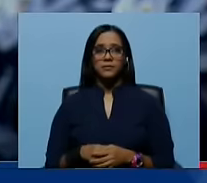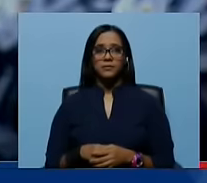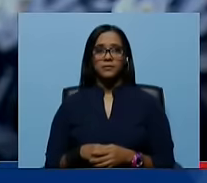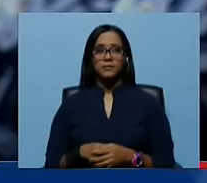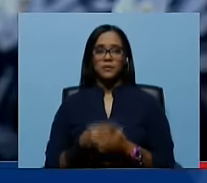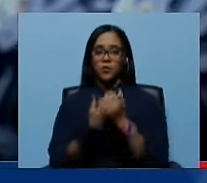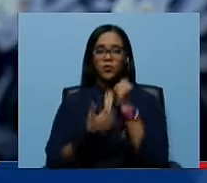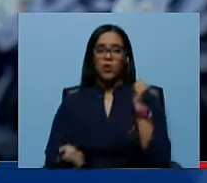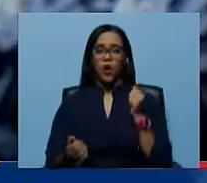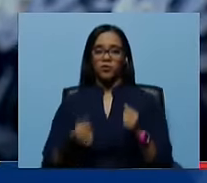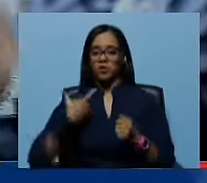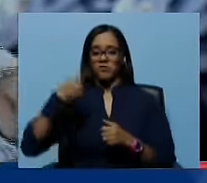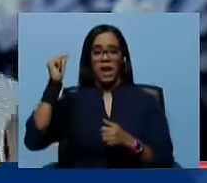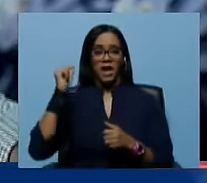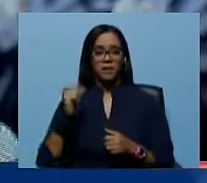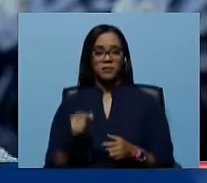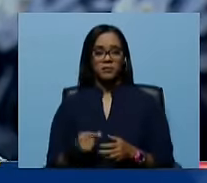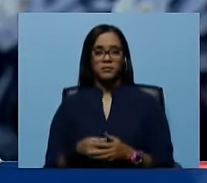¿Huyó? ¿Se fue?